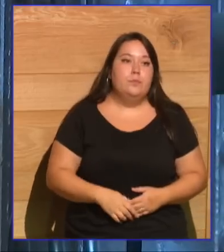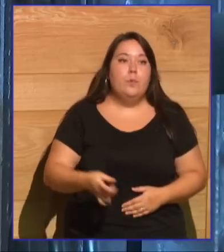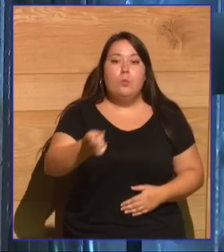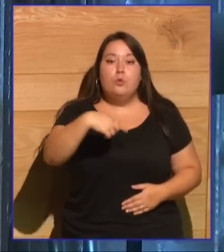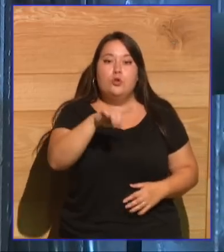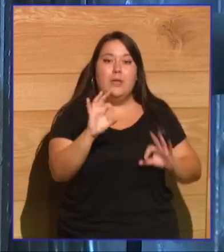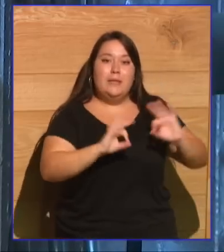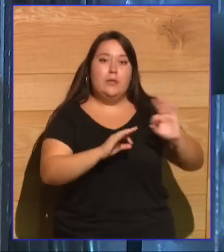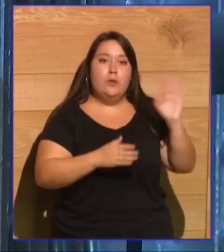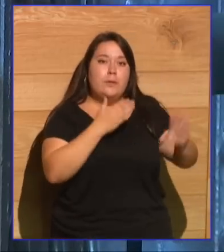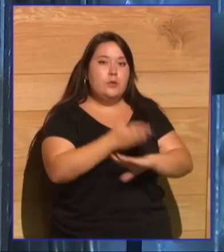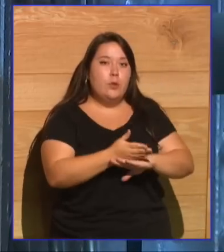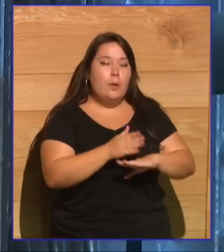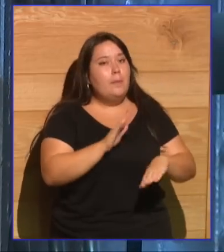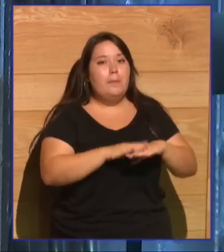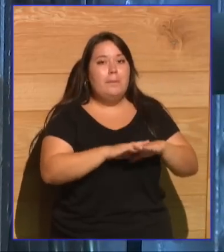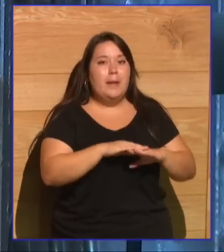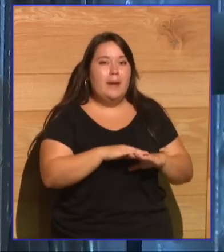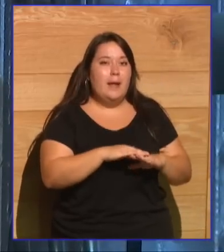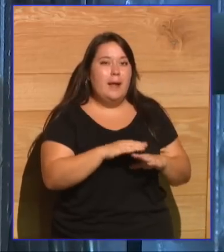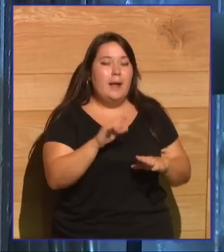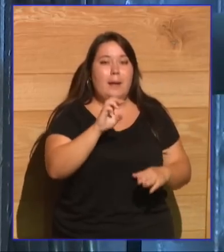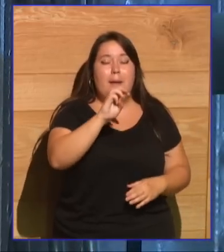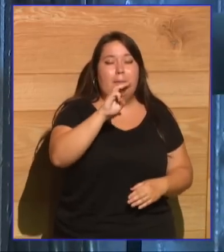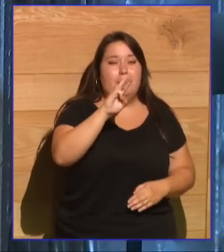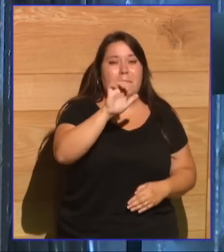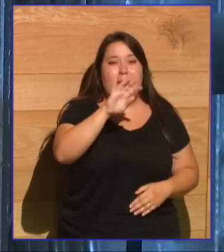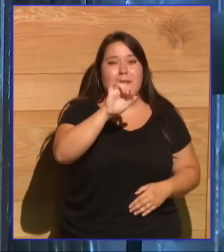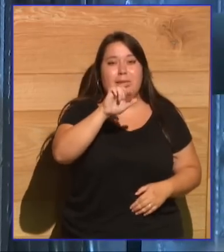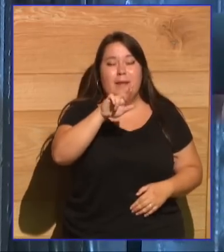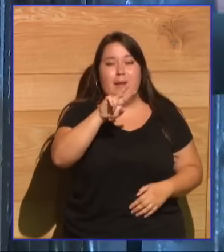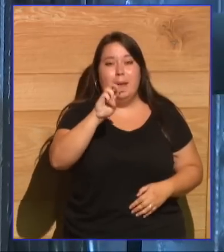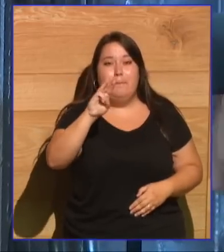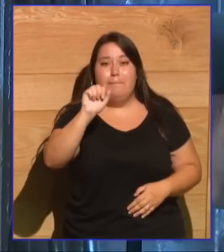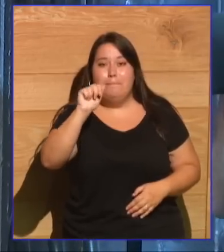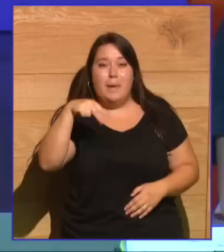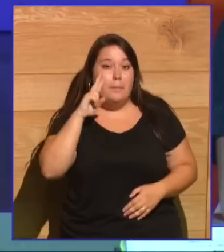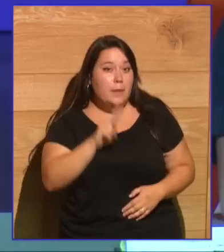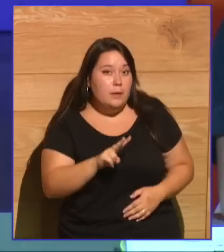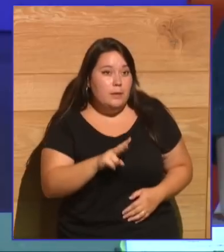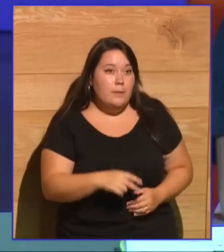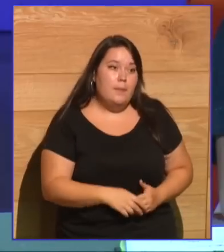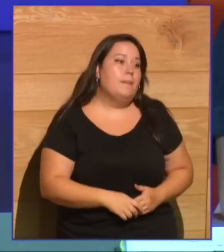visitar al teatro a ver peter pan cuando vuela el teatro de la